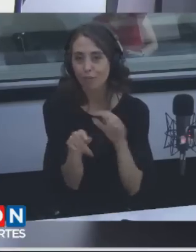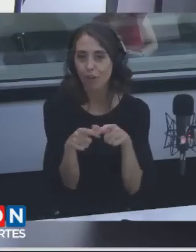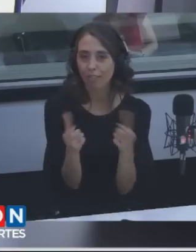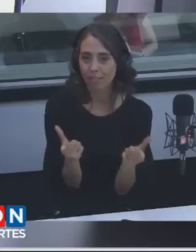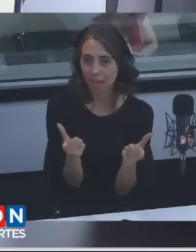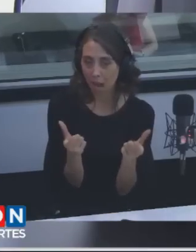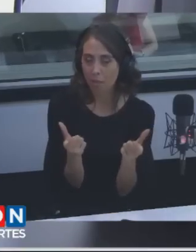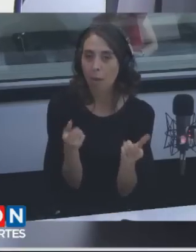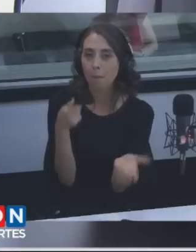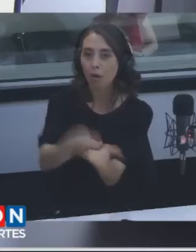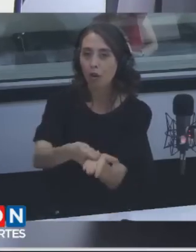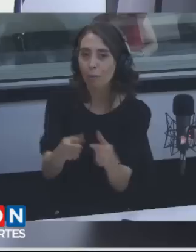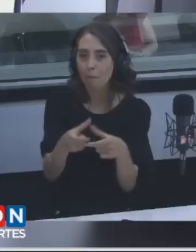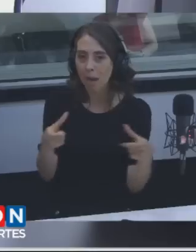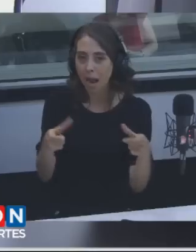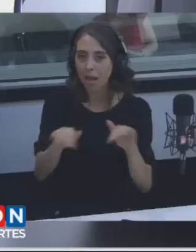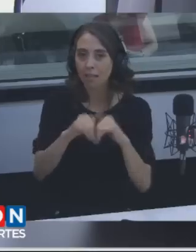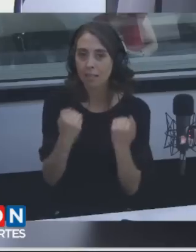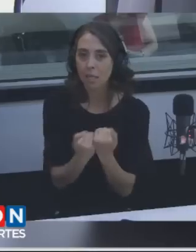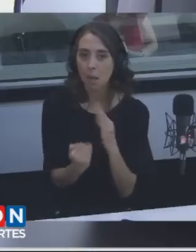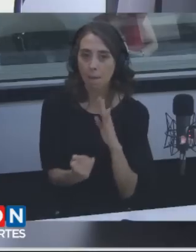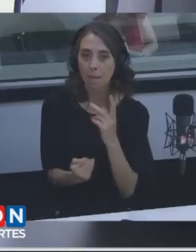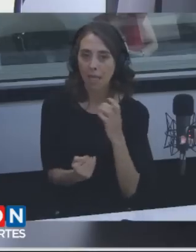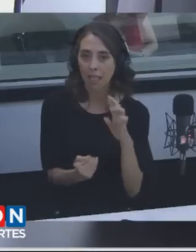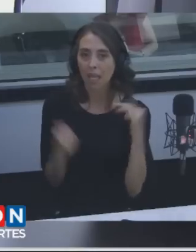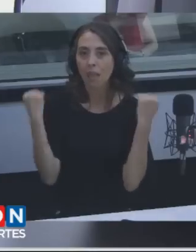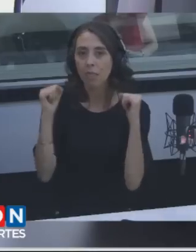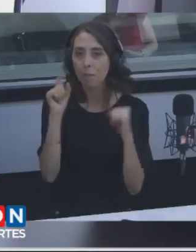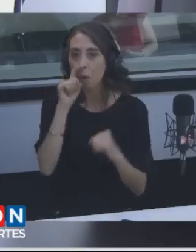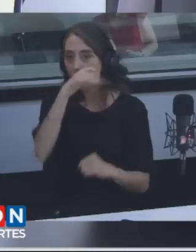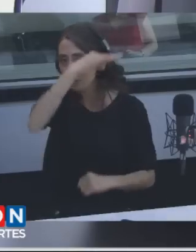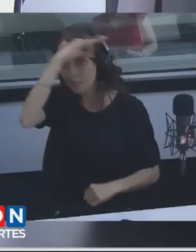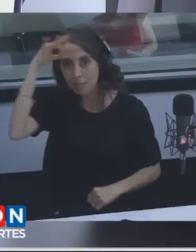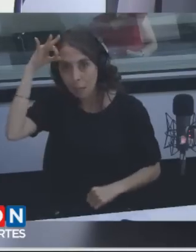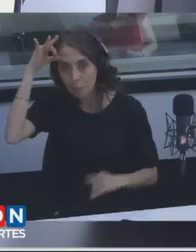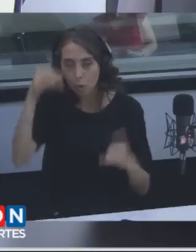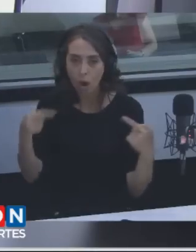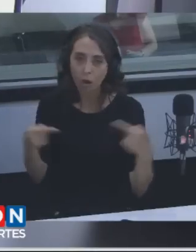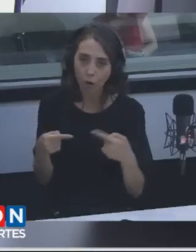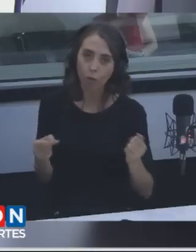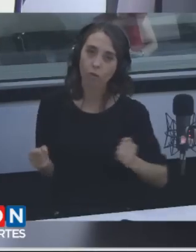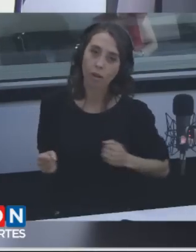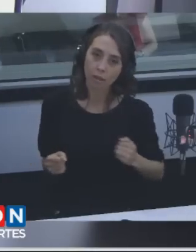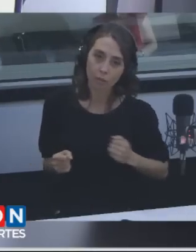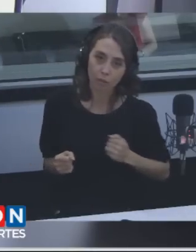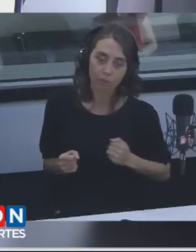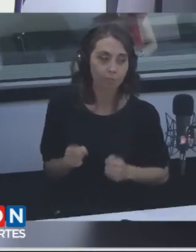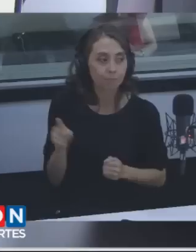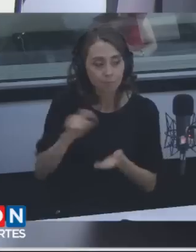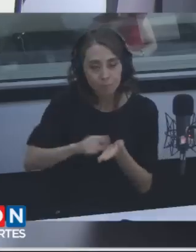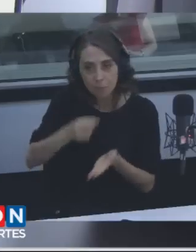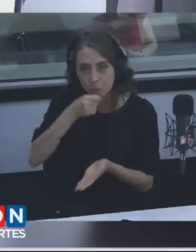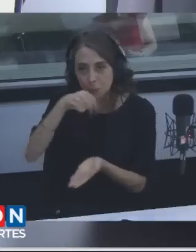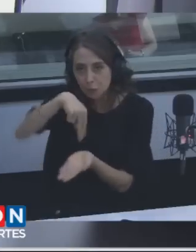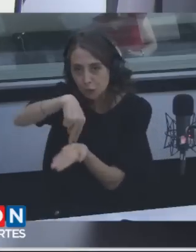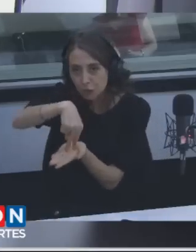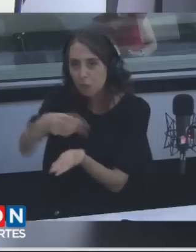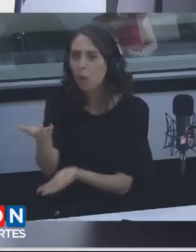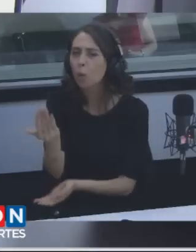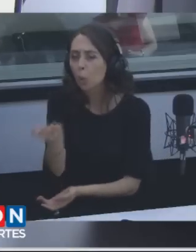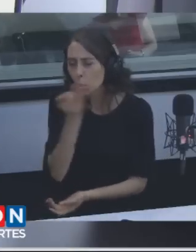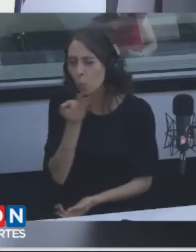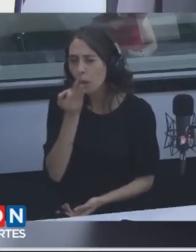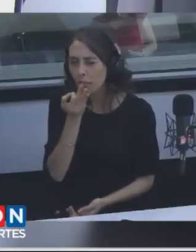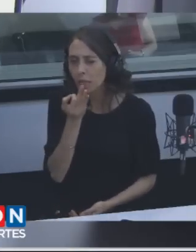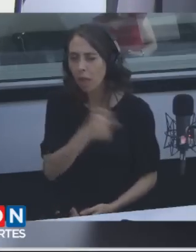acceder a uno de los boletos en el Germán Becker, en este Deportes Temuco frente a la Católica. Tiki, cuéntanos algo más de los cruzados